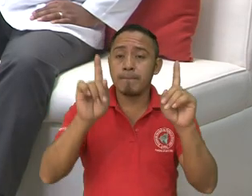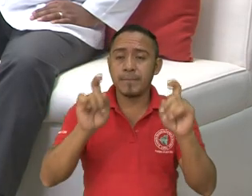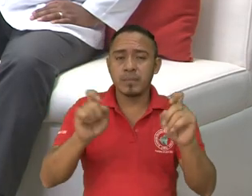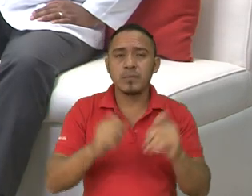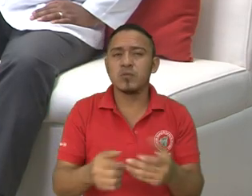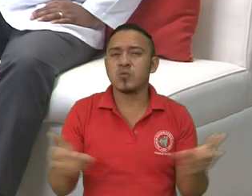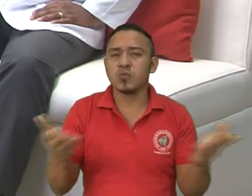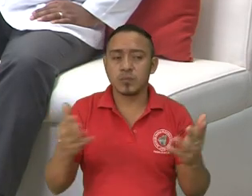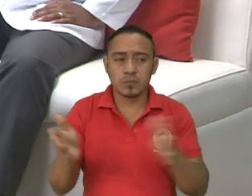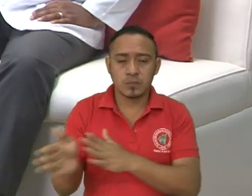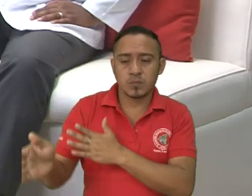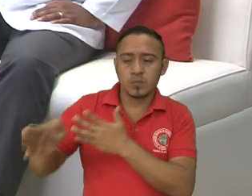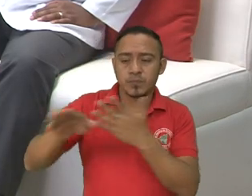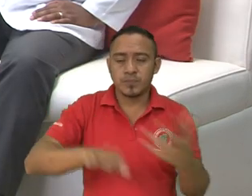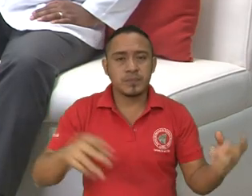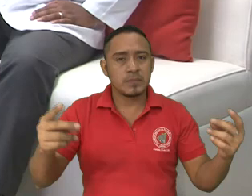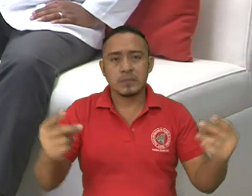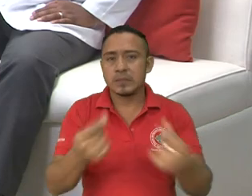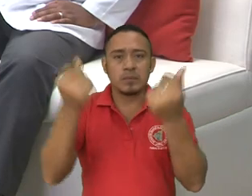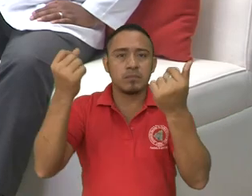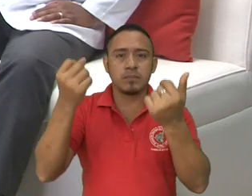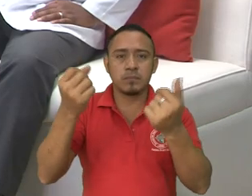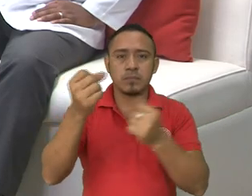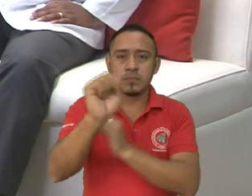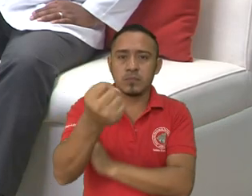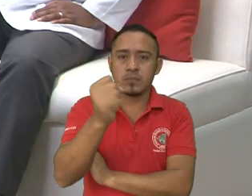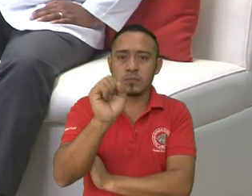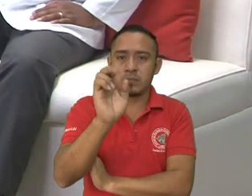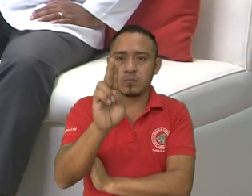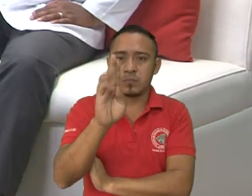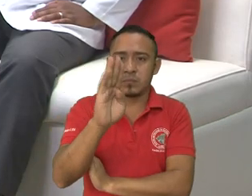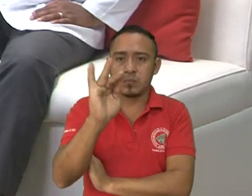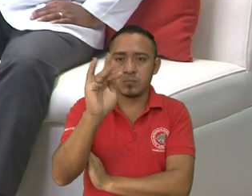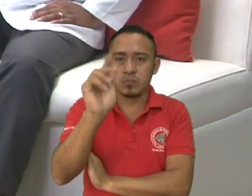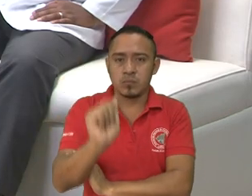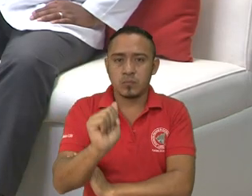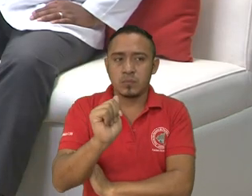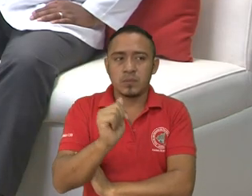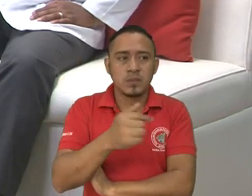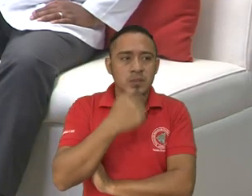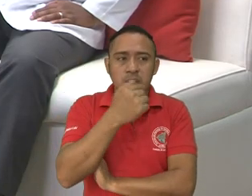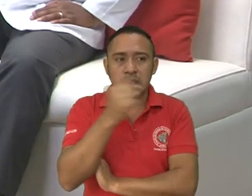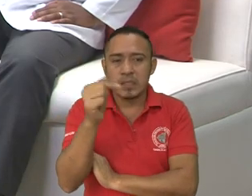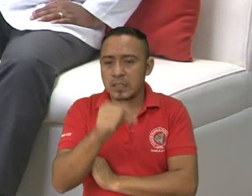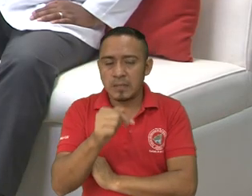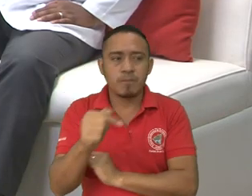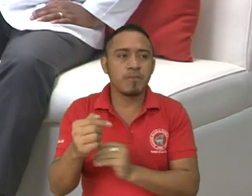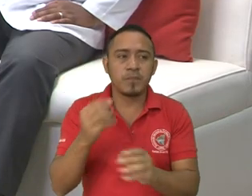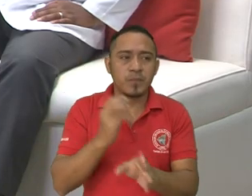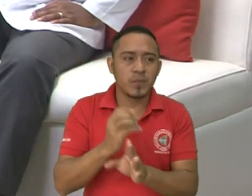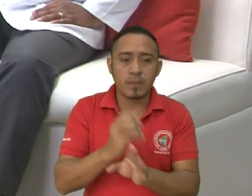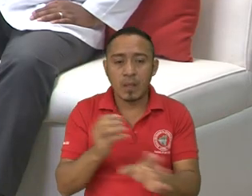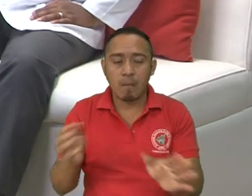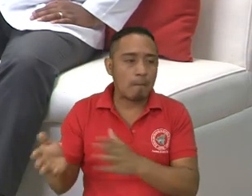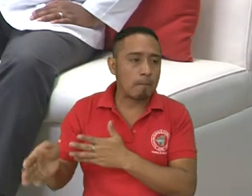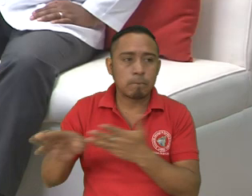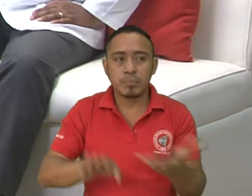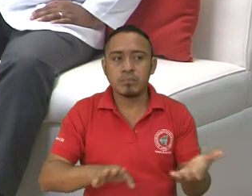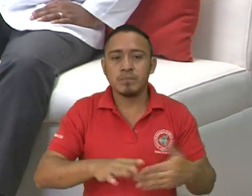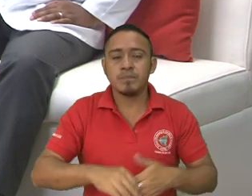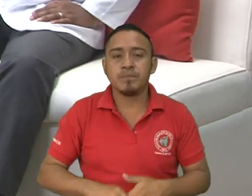se produce la muerte súbita, doctor? Okay. ¿Qué órgano de nuestro cuerpo juega un papel fundamental para que se